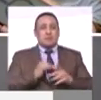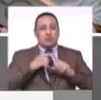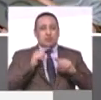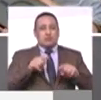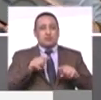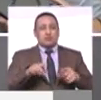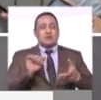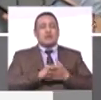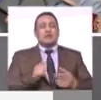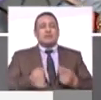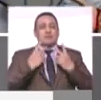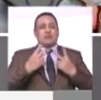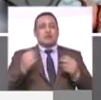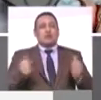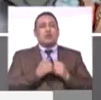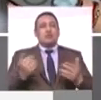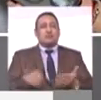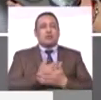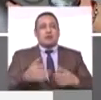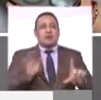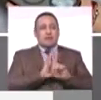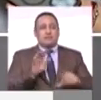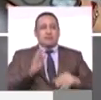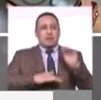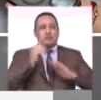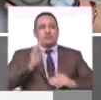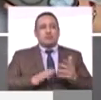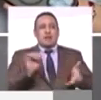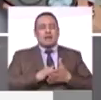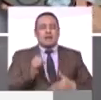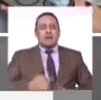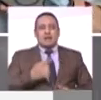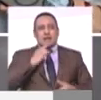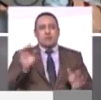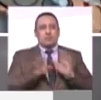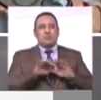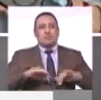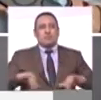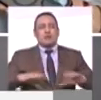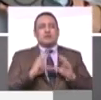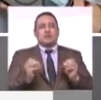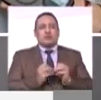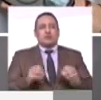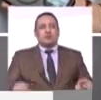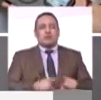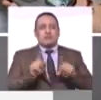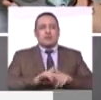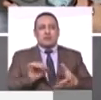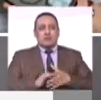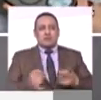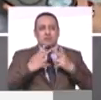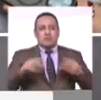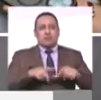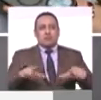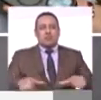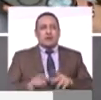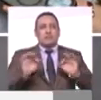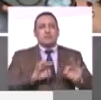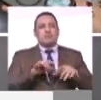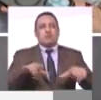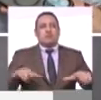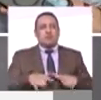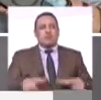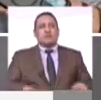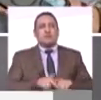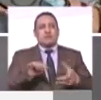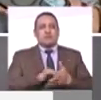que esta nueva infraestructura se encuentra aparte ya de... salió del centro del mismo distrito, ¿no? En la cual